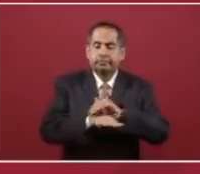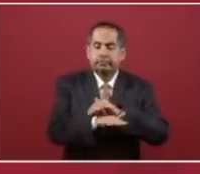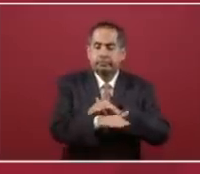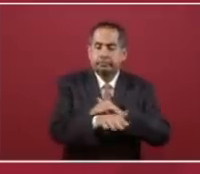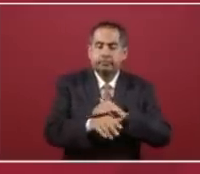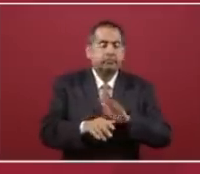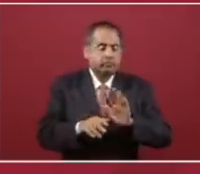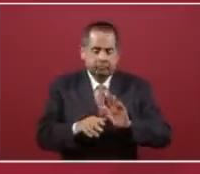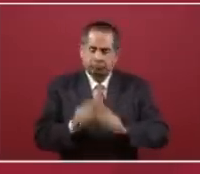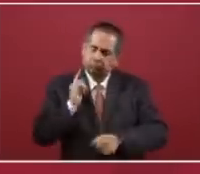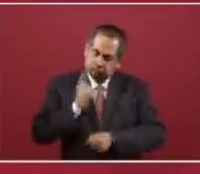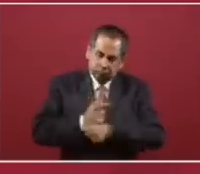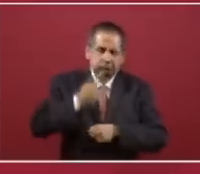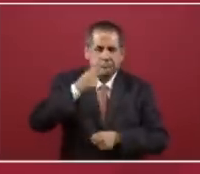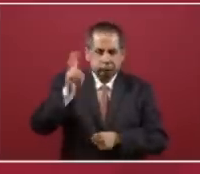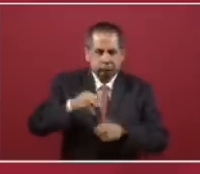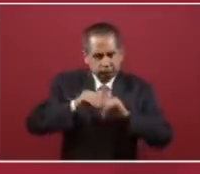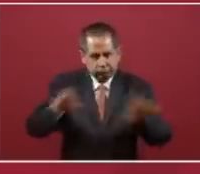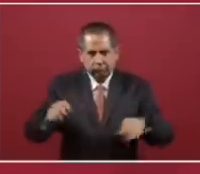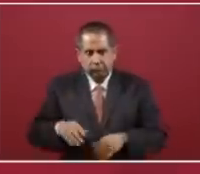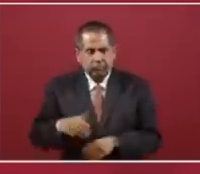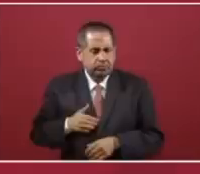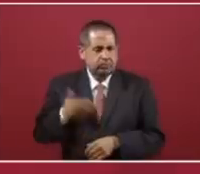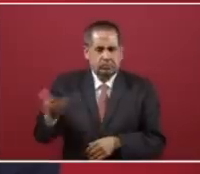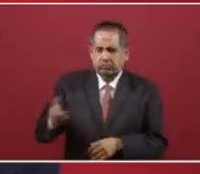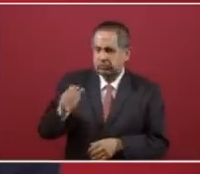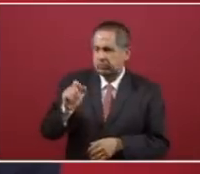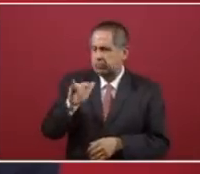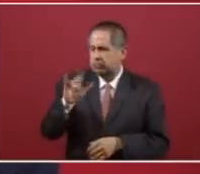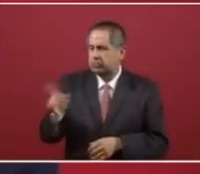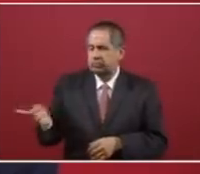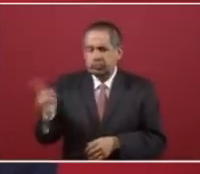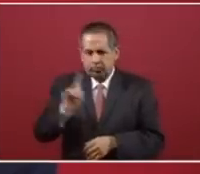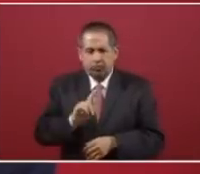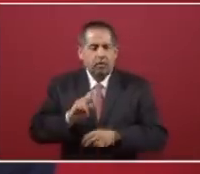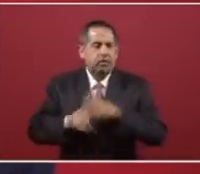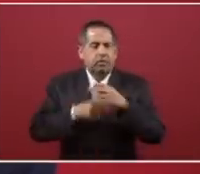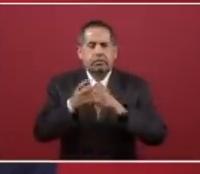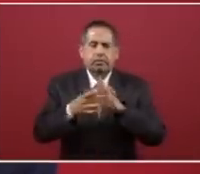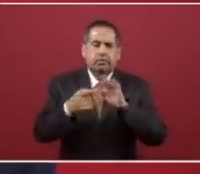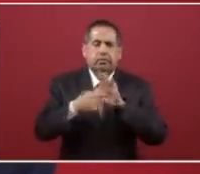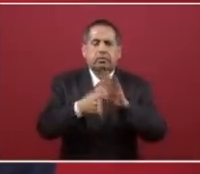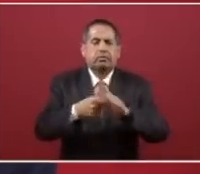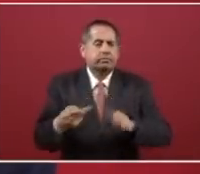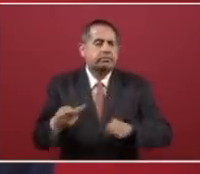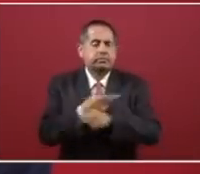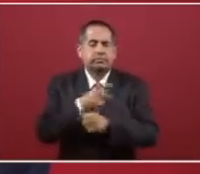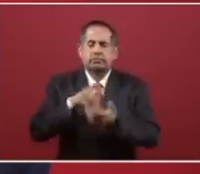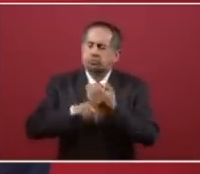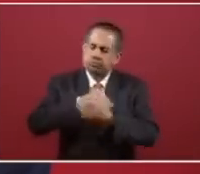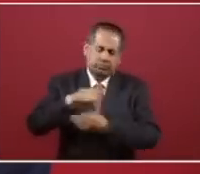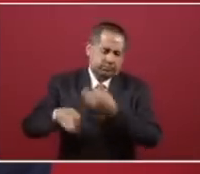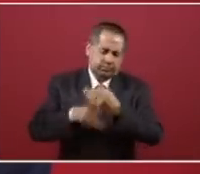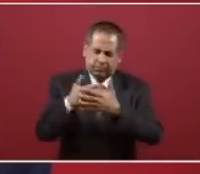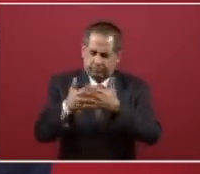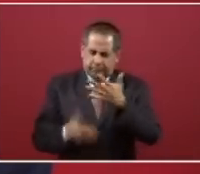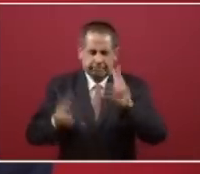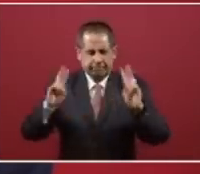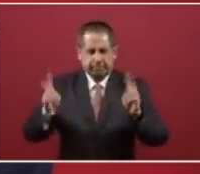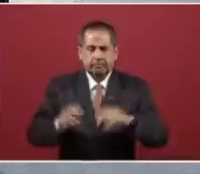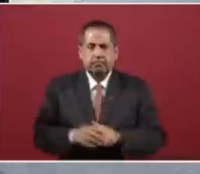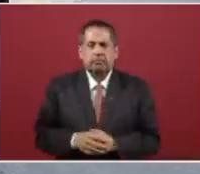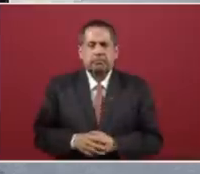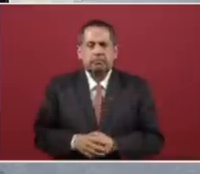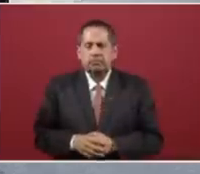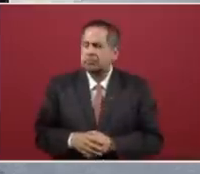yo le voy a pedir a alejandro que les informe cómo va la investigación sobre todo el tema quien